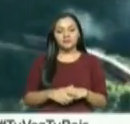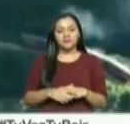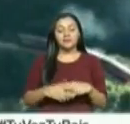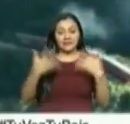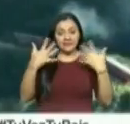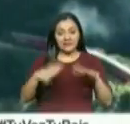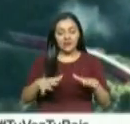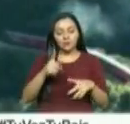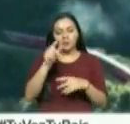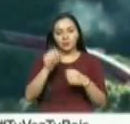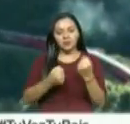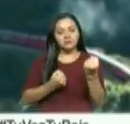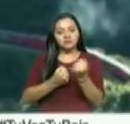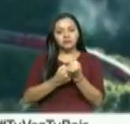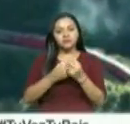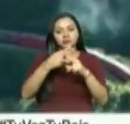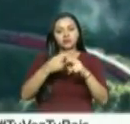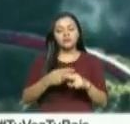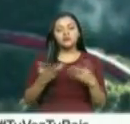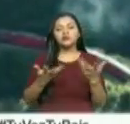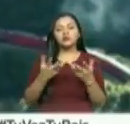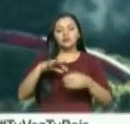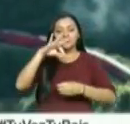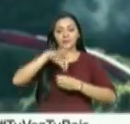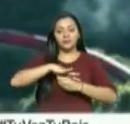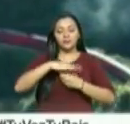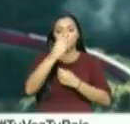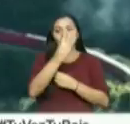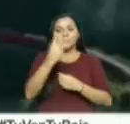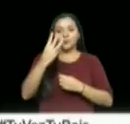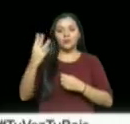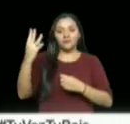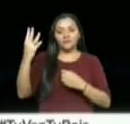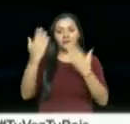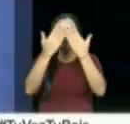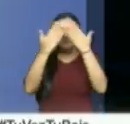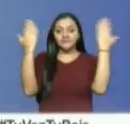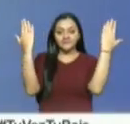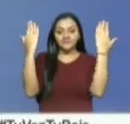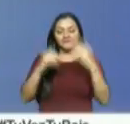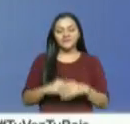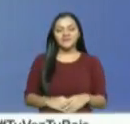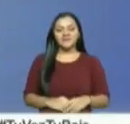Usted puede apoyar esta nominación votando en la página web